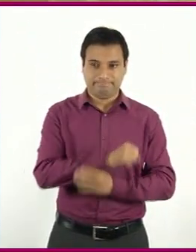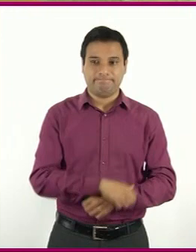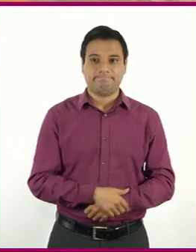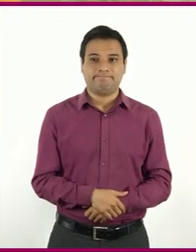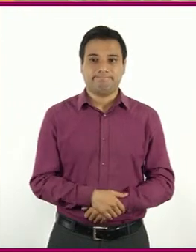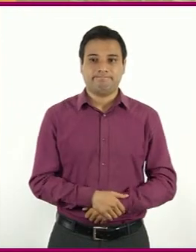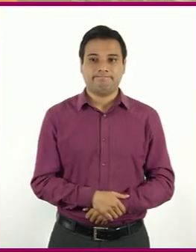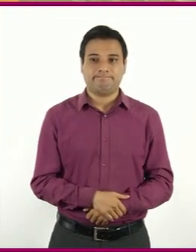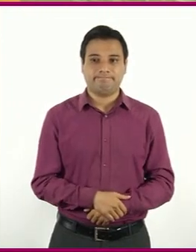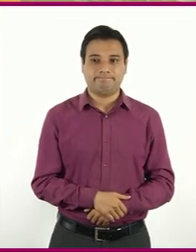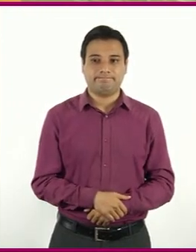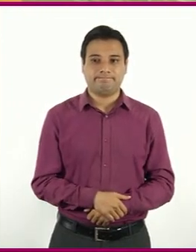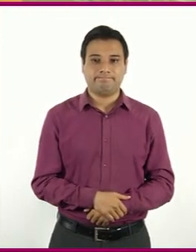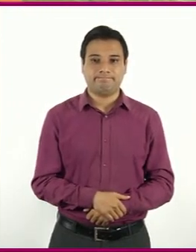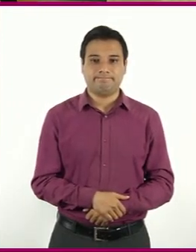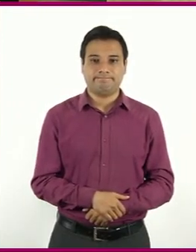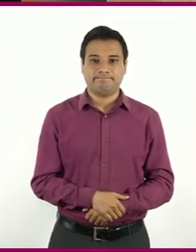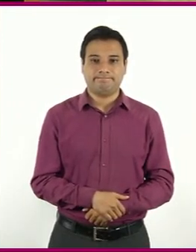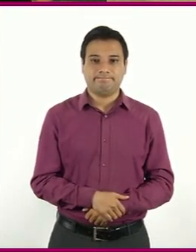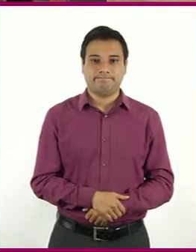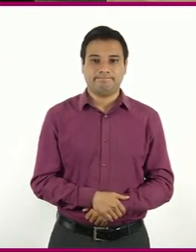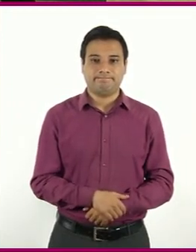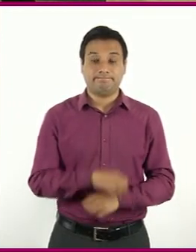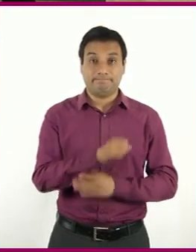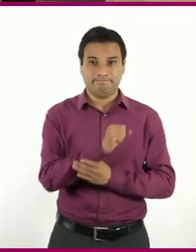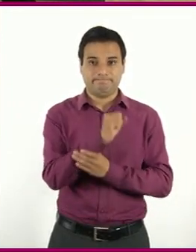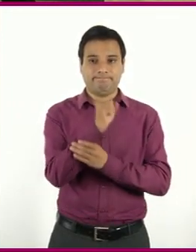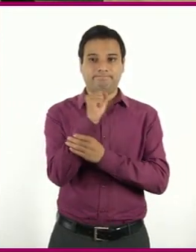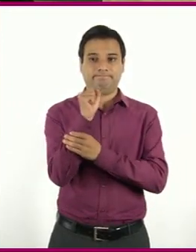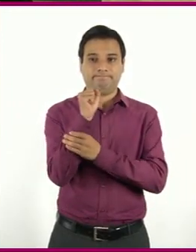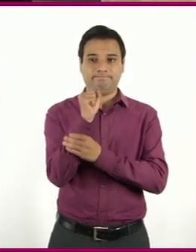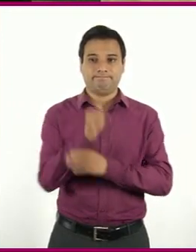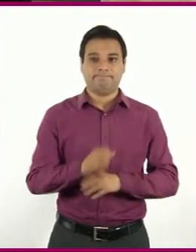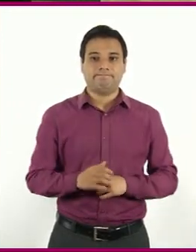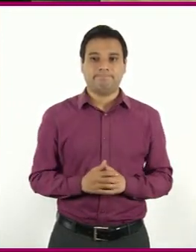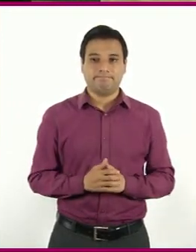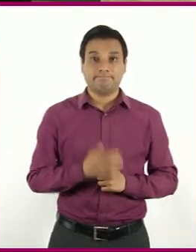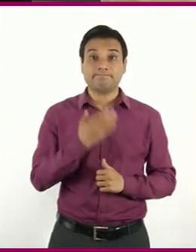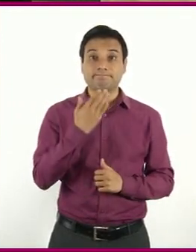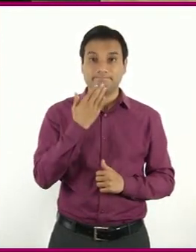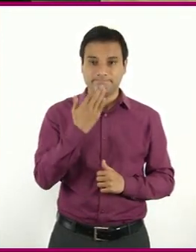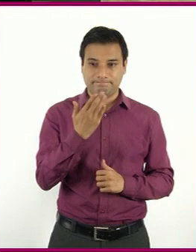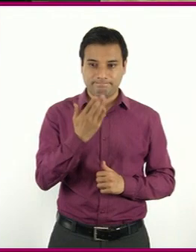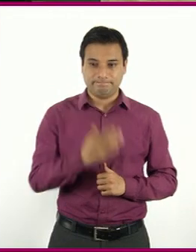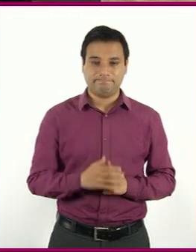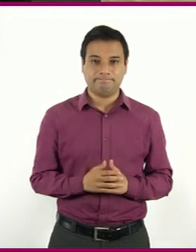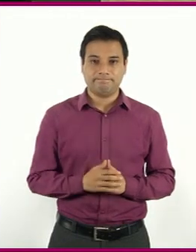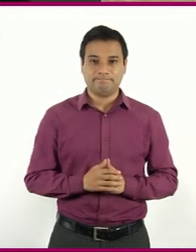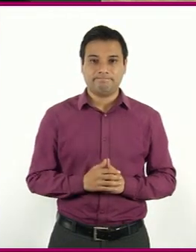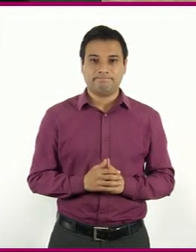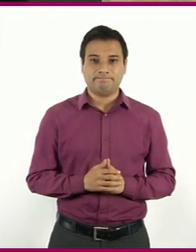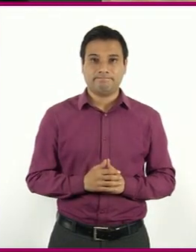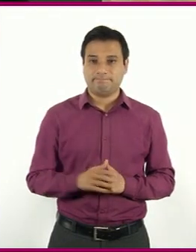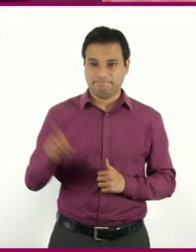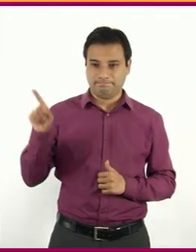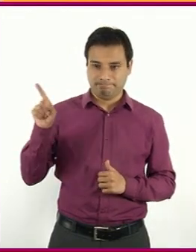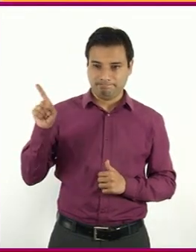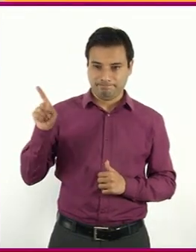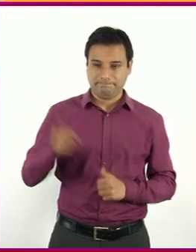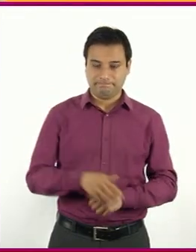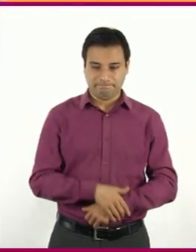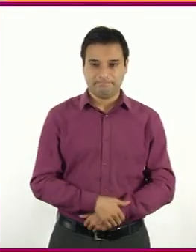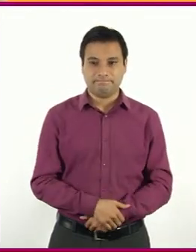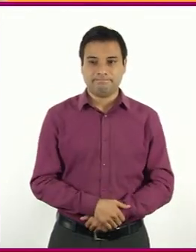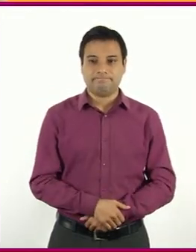Ahí. Y subimos. Bien. Cruzo un brazo y el otro lo